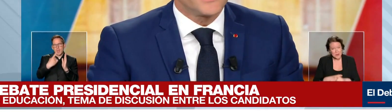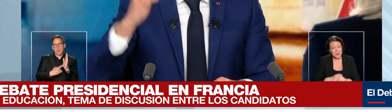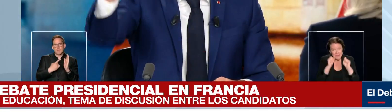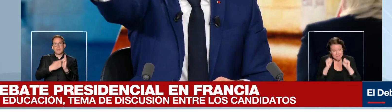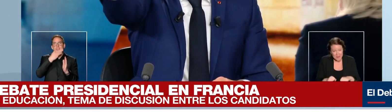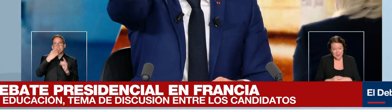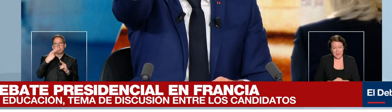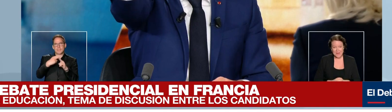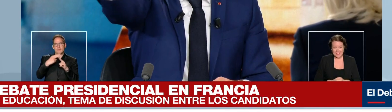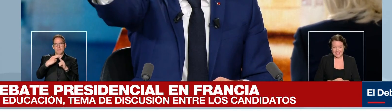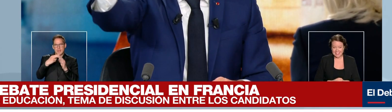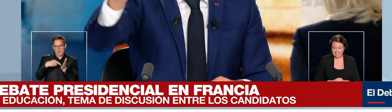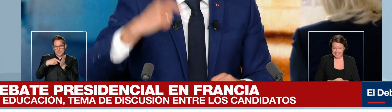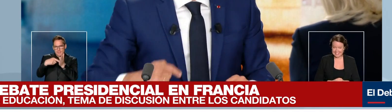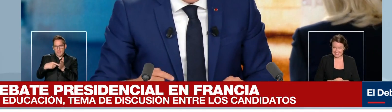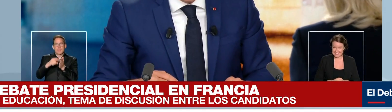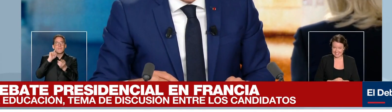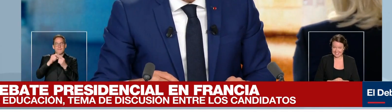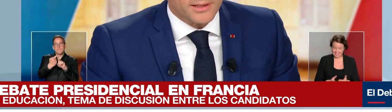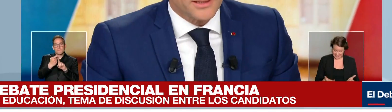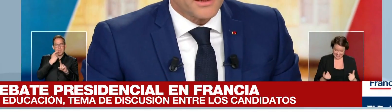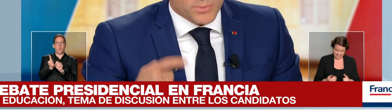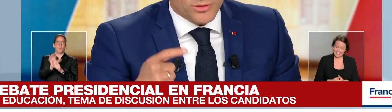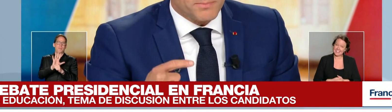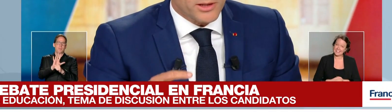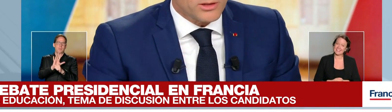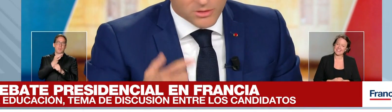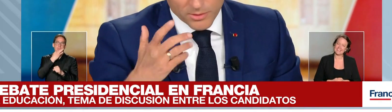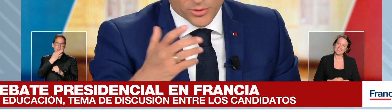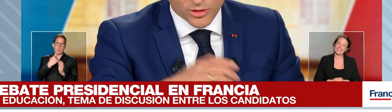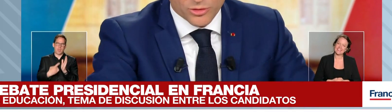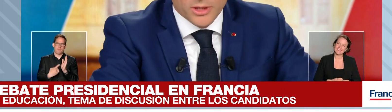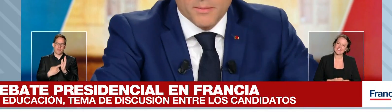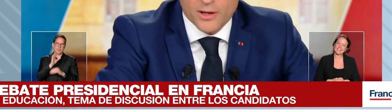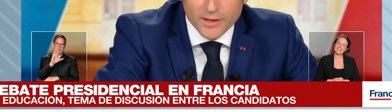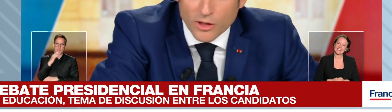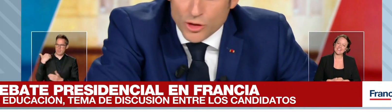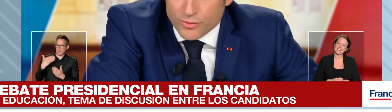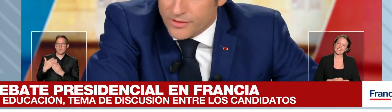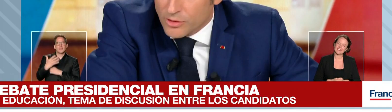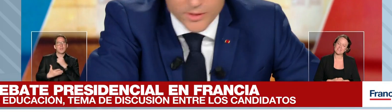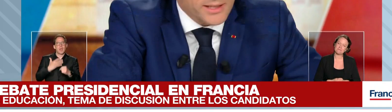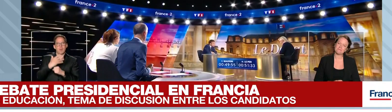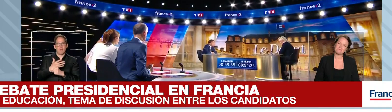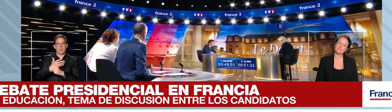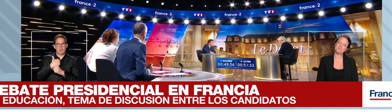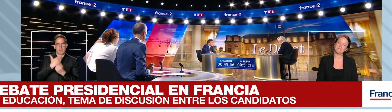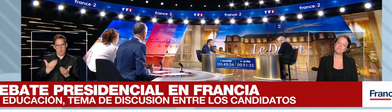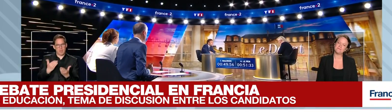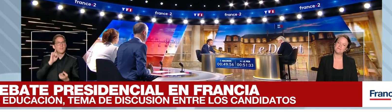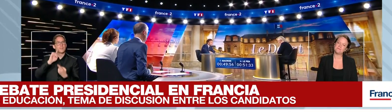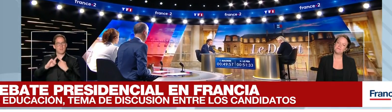Podemos hablar de eso de nuevo. Es la deuda de COVID que ayudó a los compatriotas que nos escuchan. Y en este periodo, es hablando del